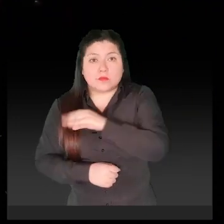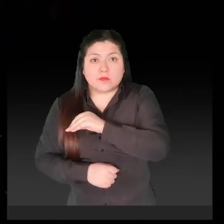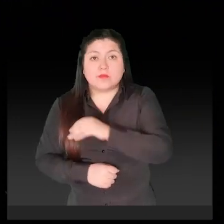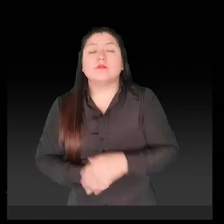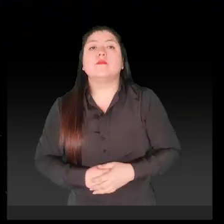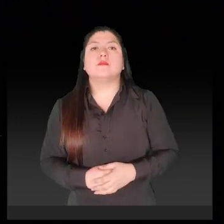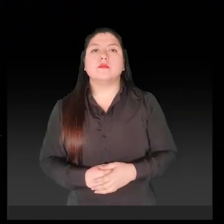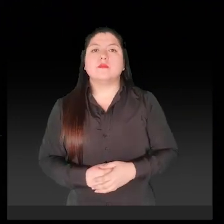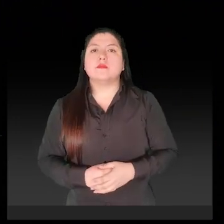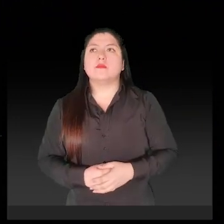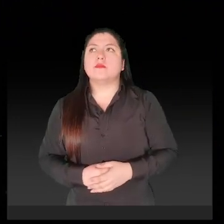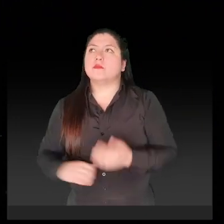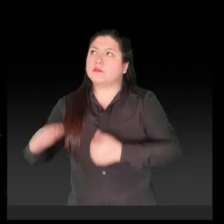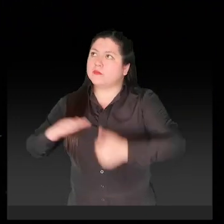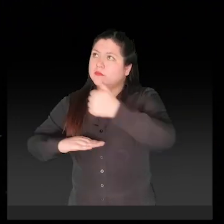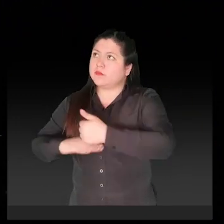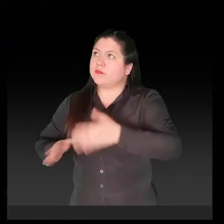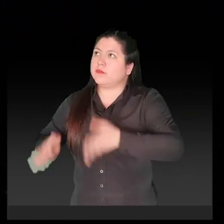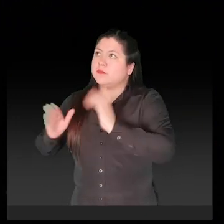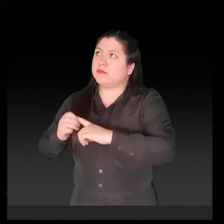Buenas noches para todos. Acá.